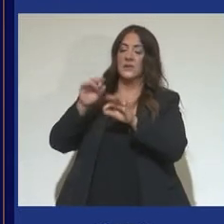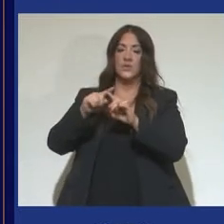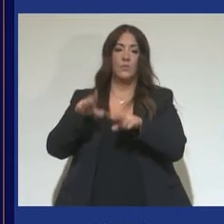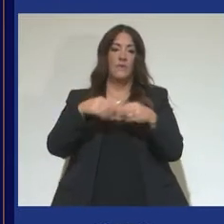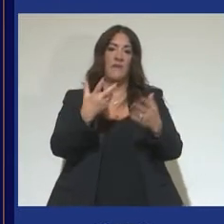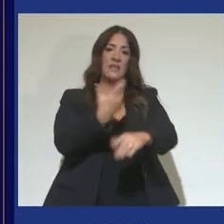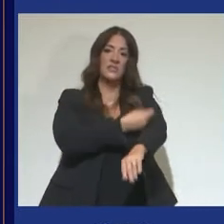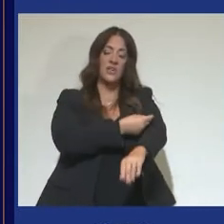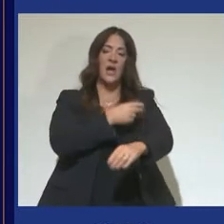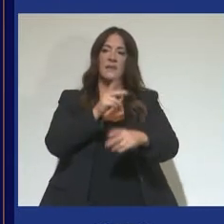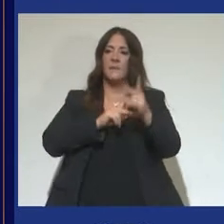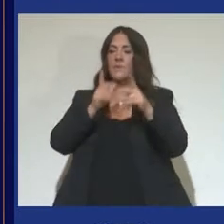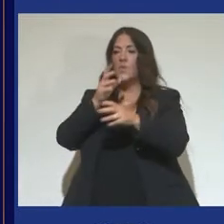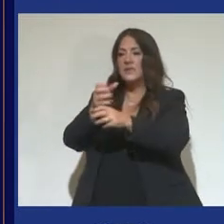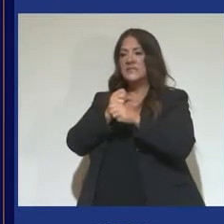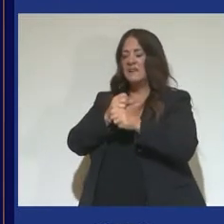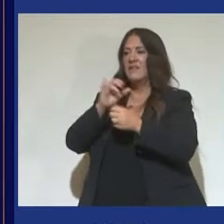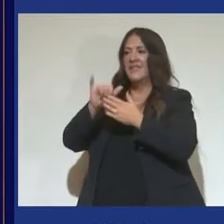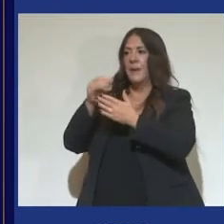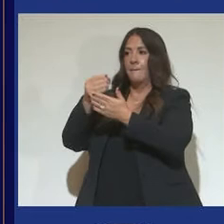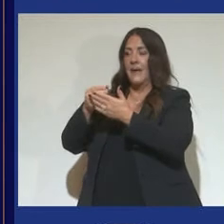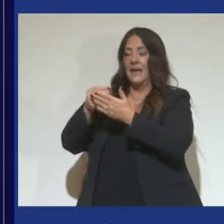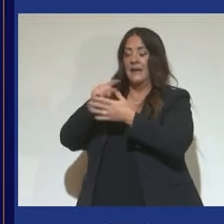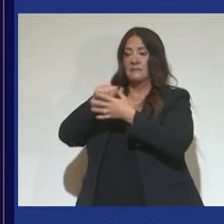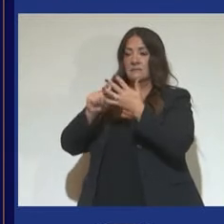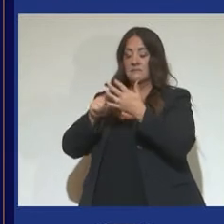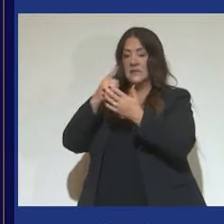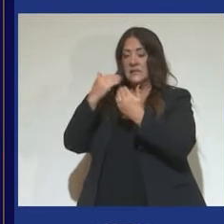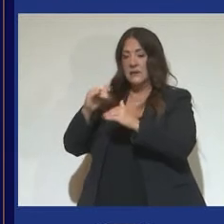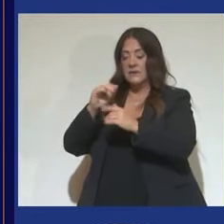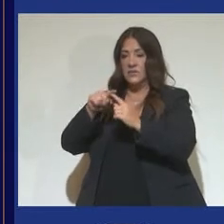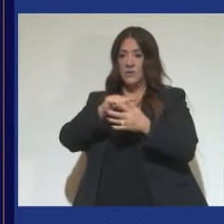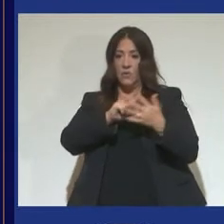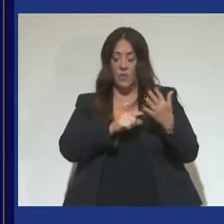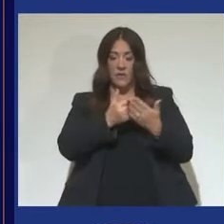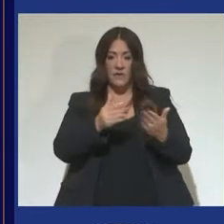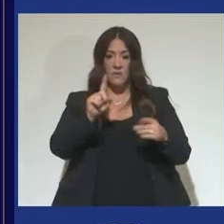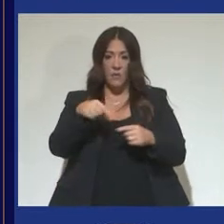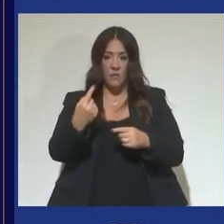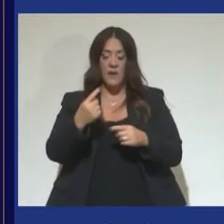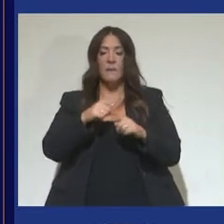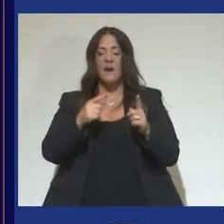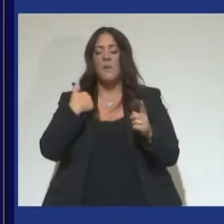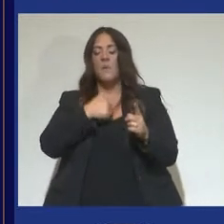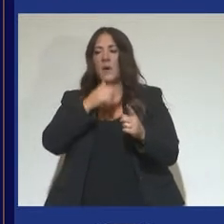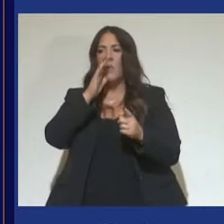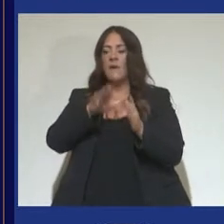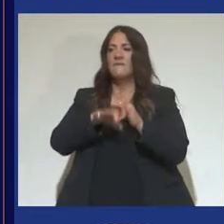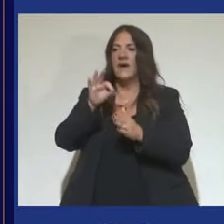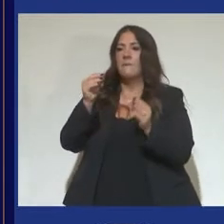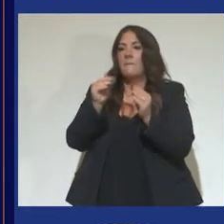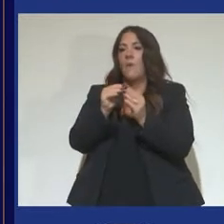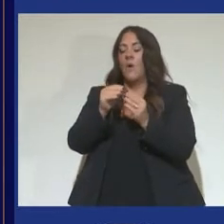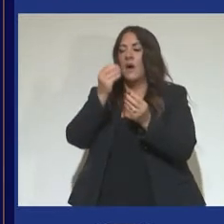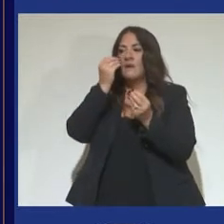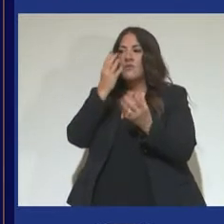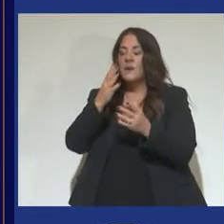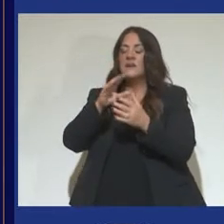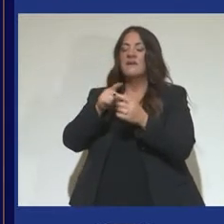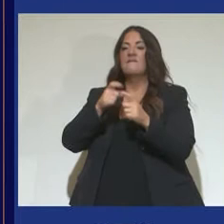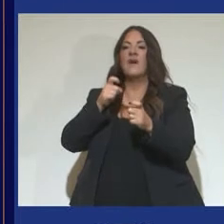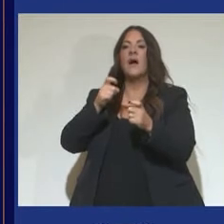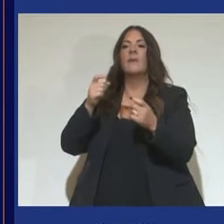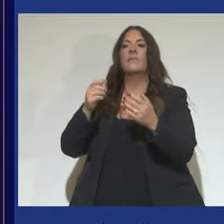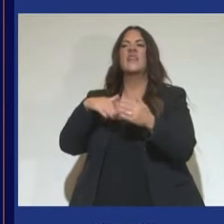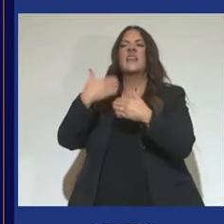todo esto será debatido todo será discutido y obviamente tenemos colaboradores reales en unos 12 días